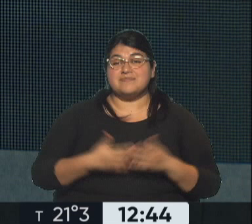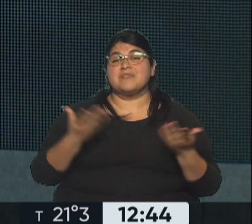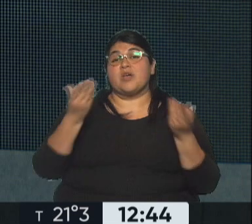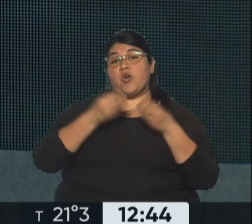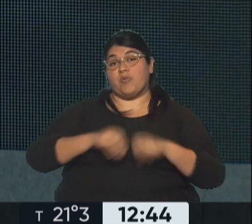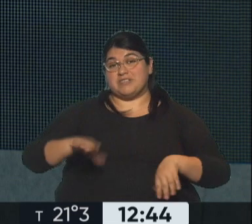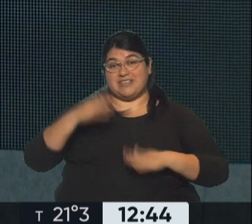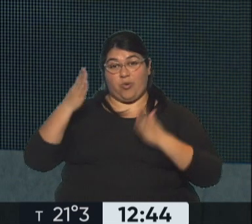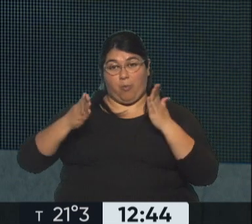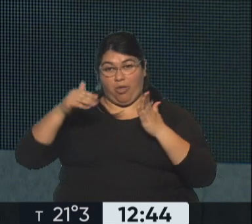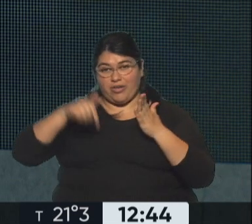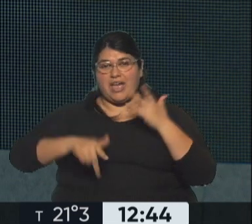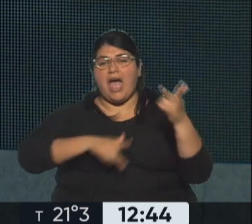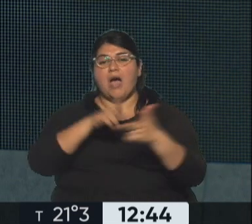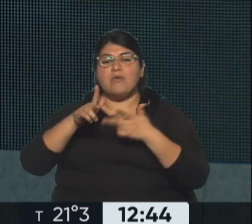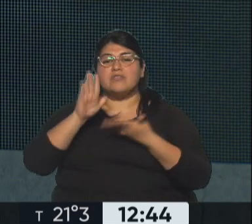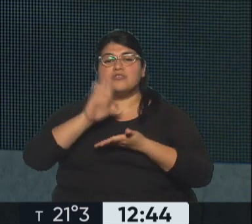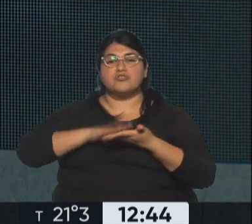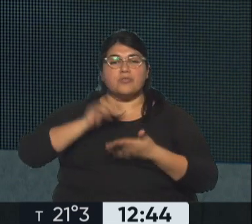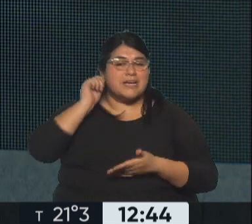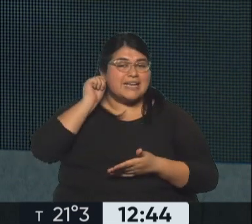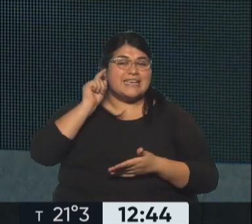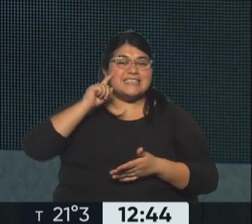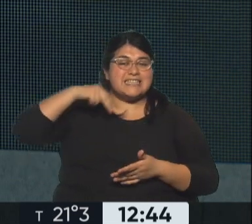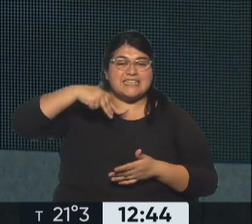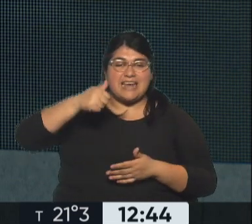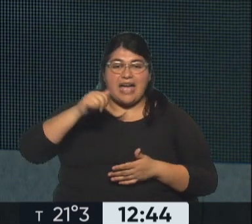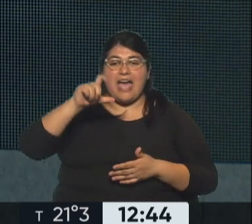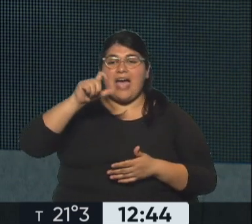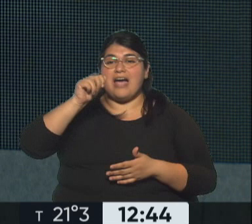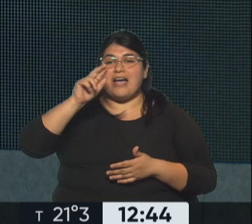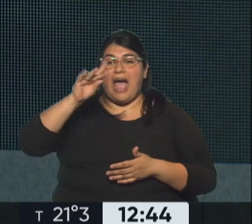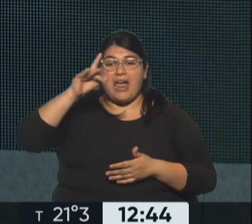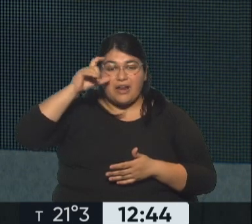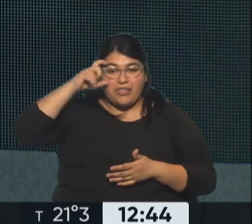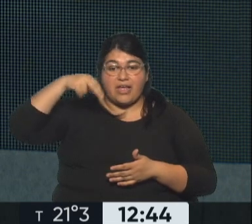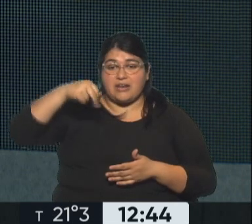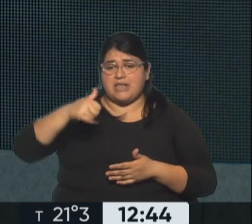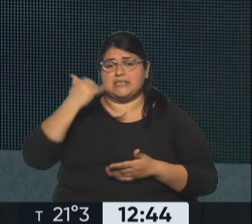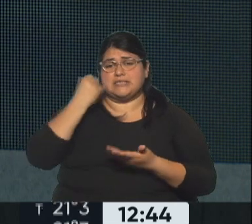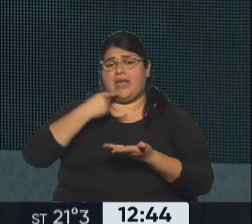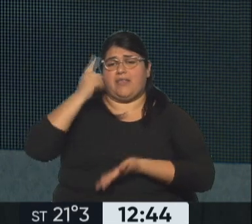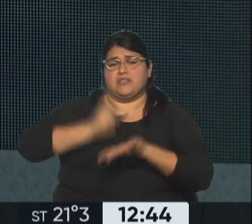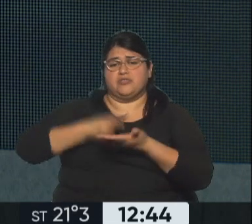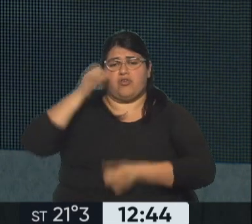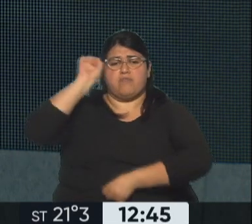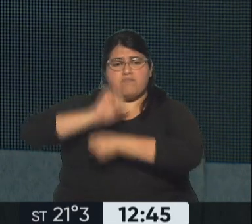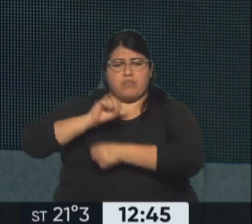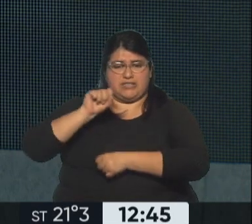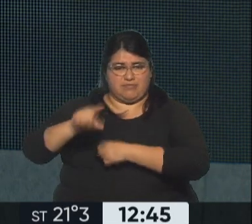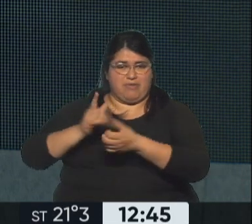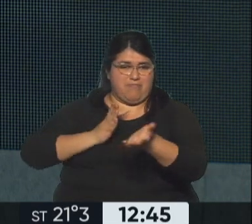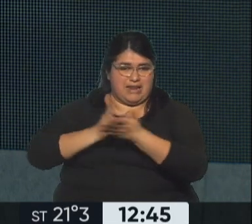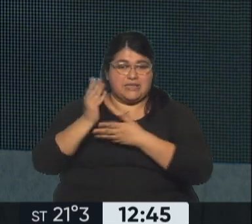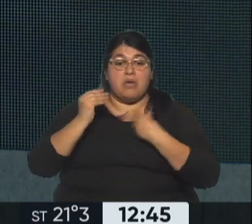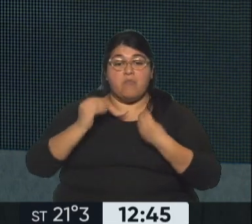Empezamos este bloque hablando del caso de Gina Cárdenas, una mujer que fue sentenciada a cadena perpetua por haber asesinado a su marido, y